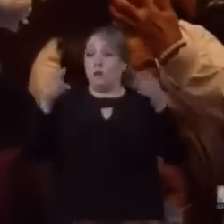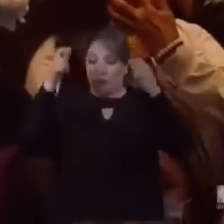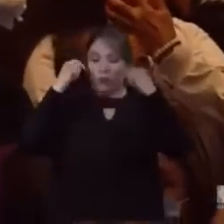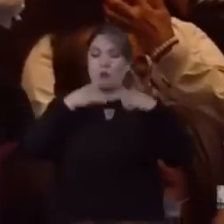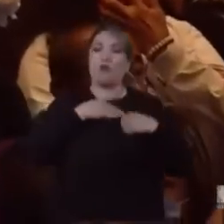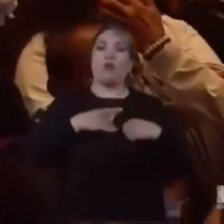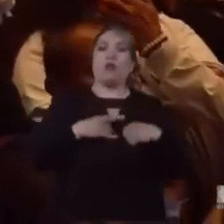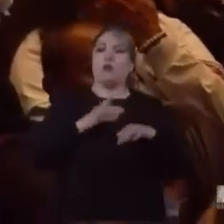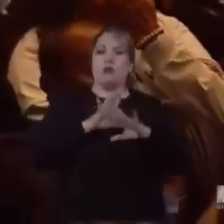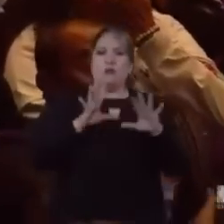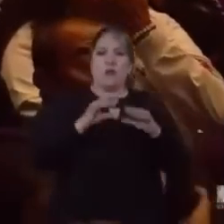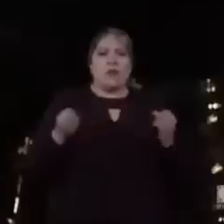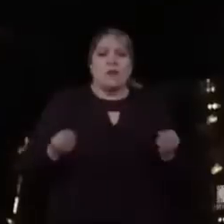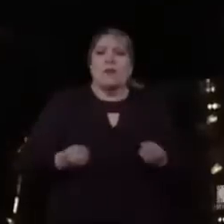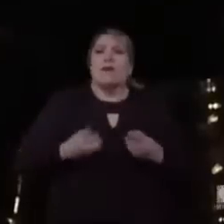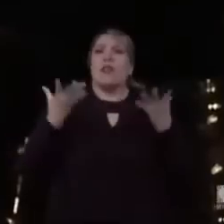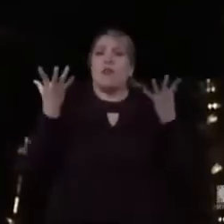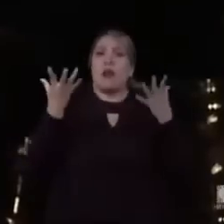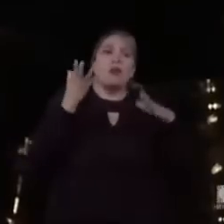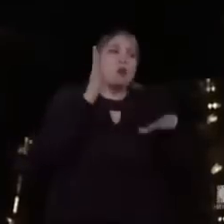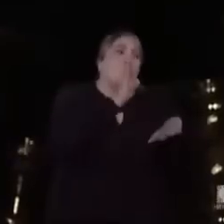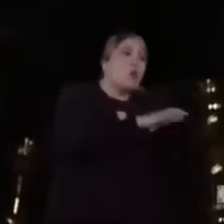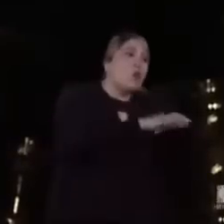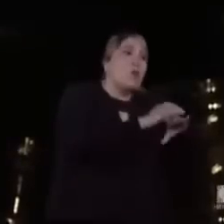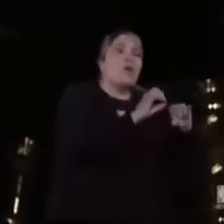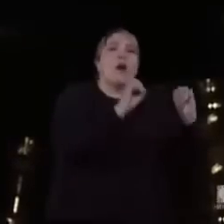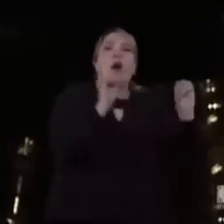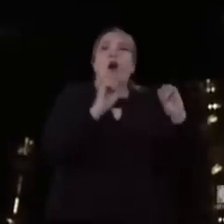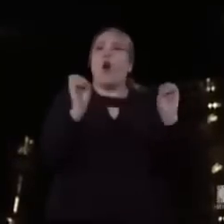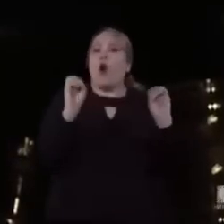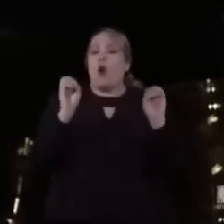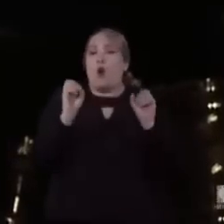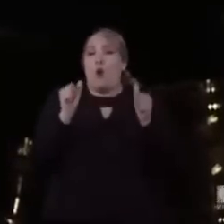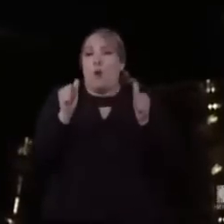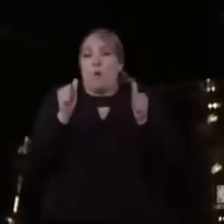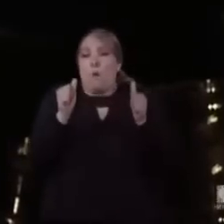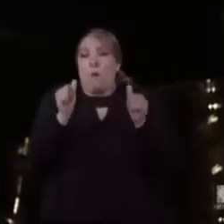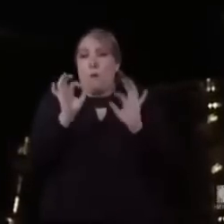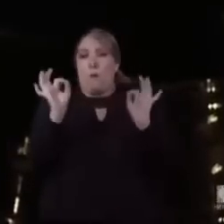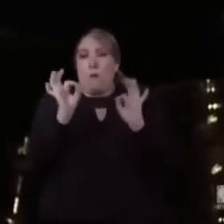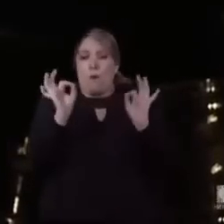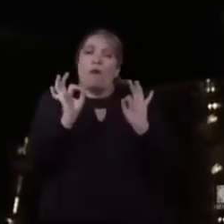personas vivas, culpables o inocentes, para la justicia restaurativa.